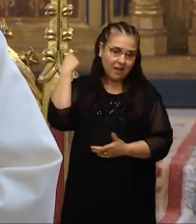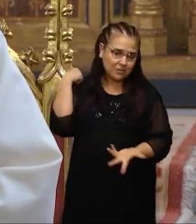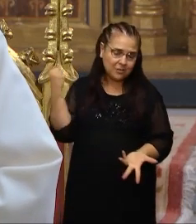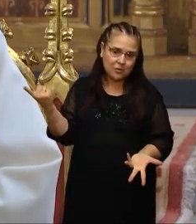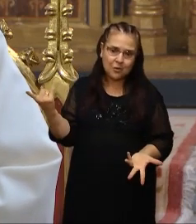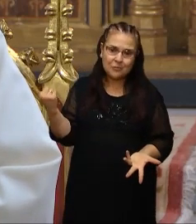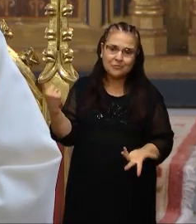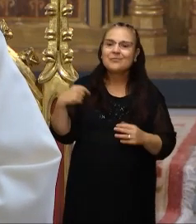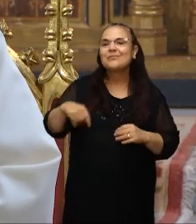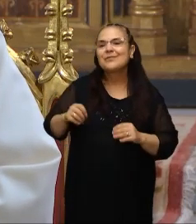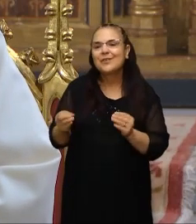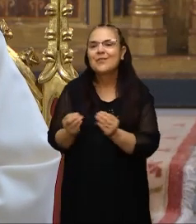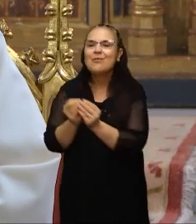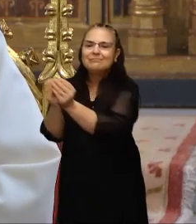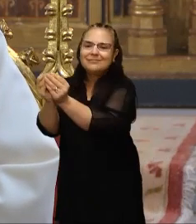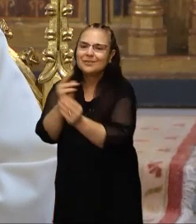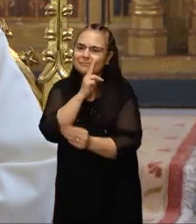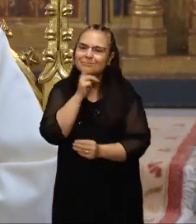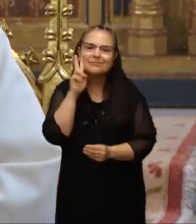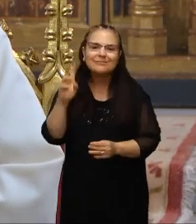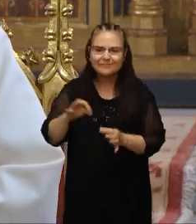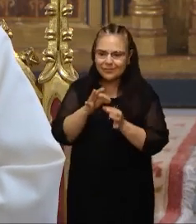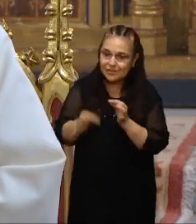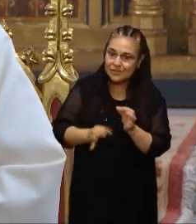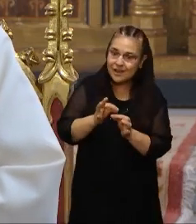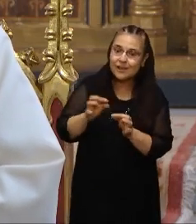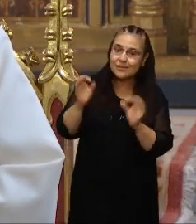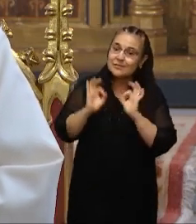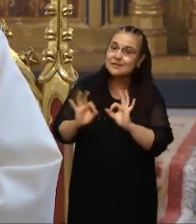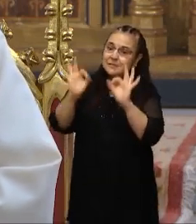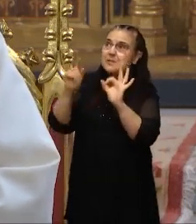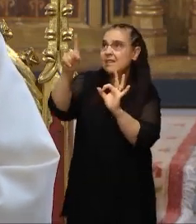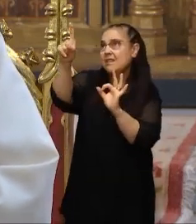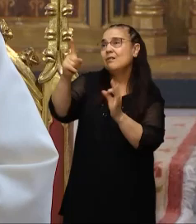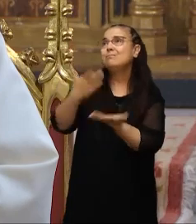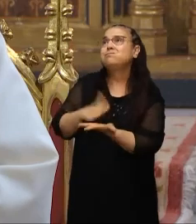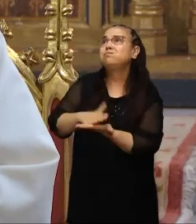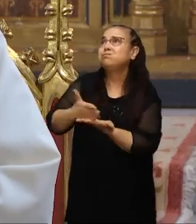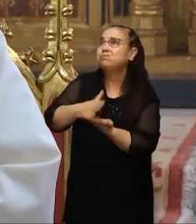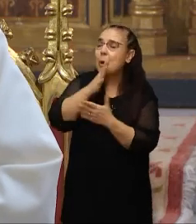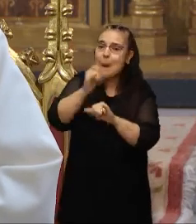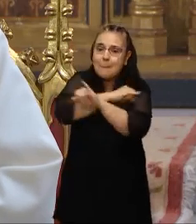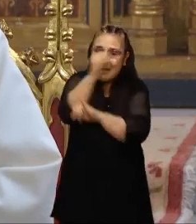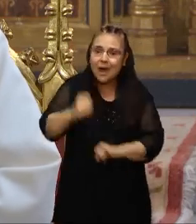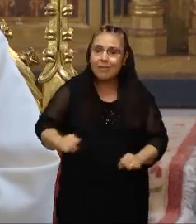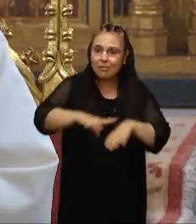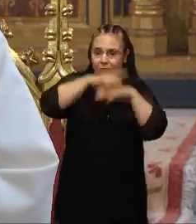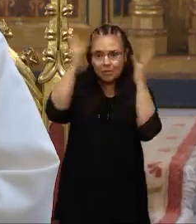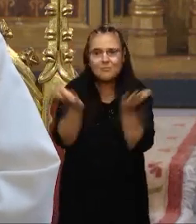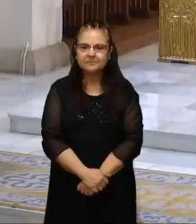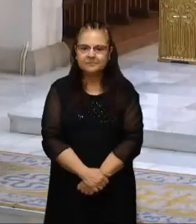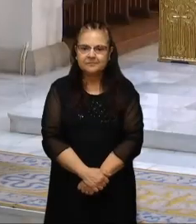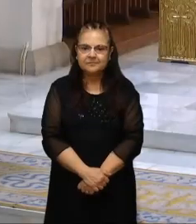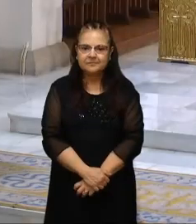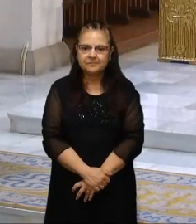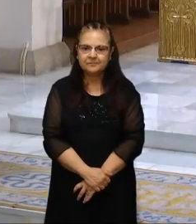del Rosario vamos a pedir especialmente que ella interceda por la paz en el mundo en esta celebración